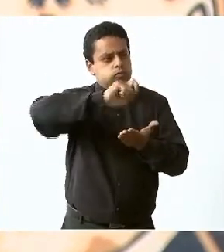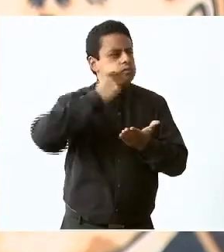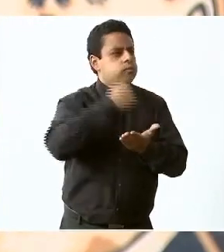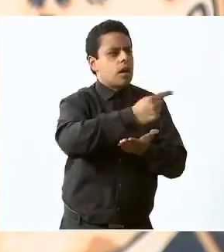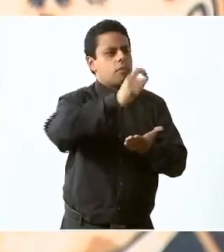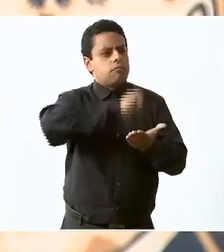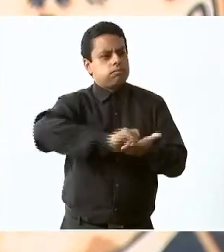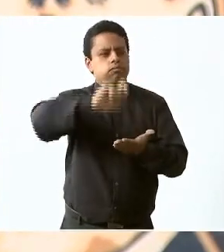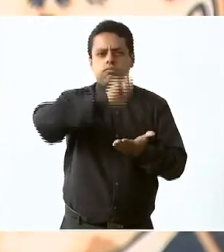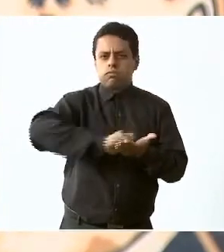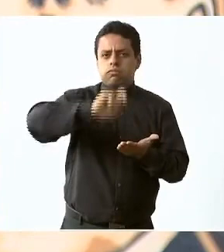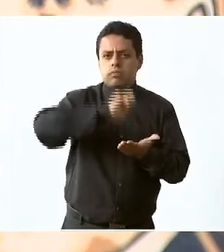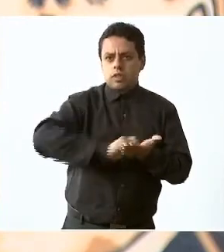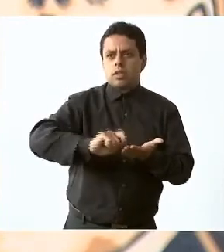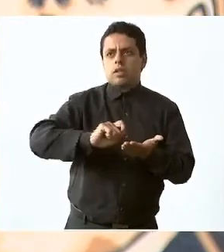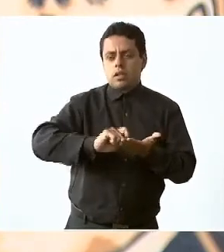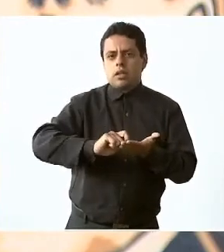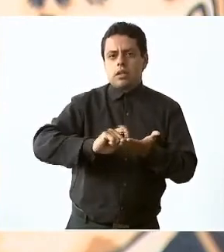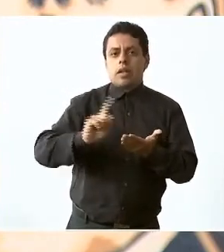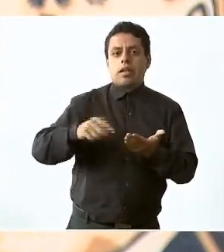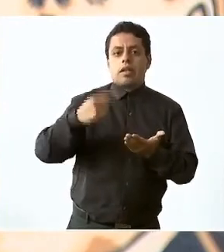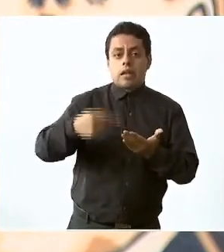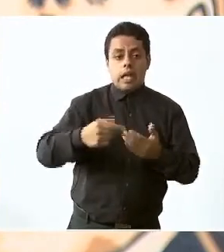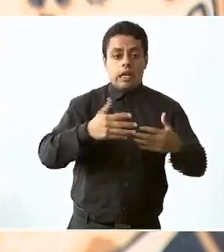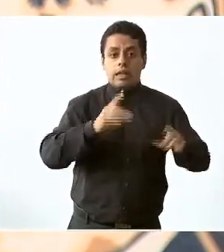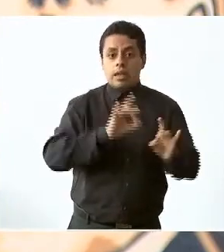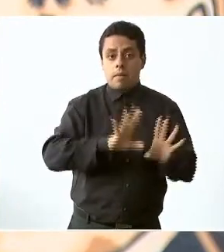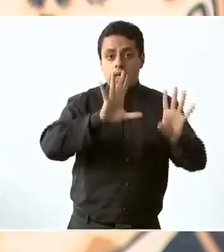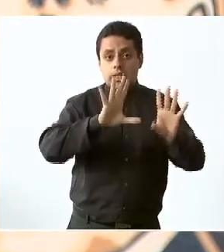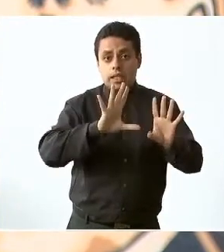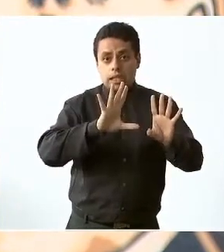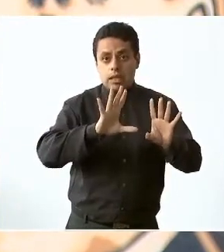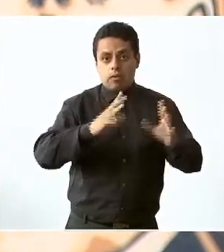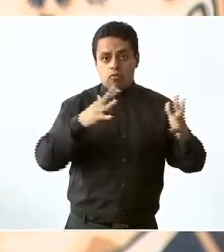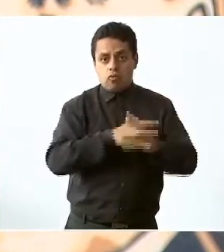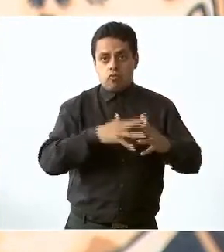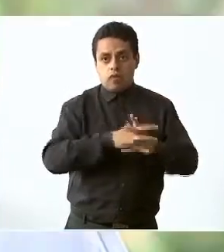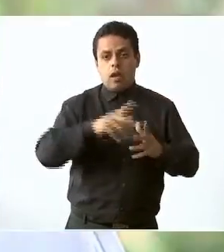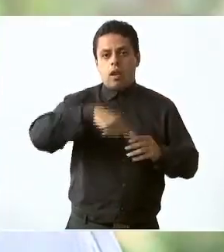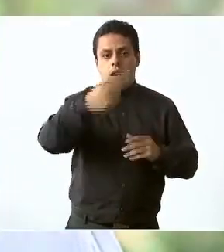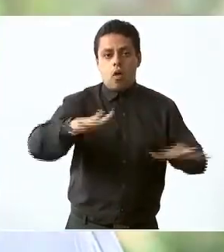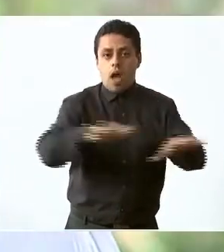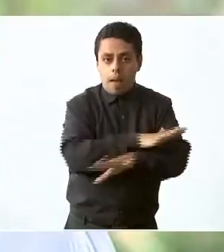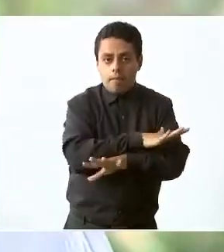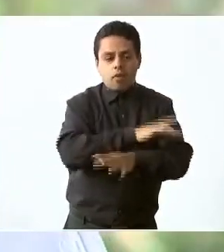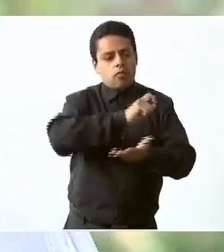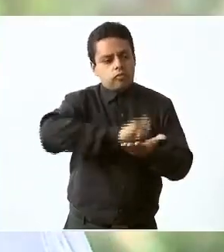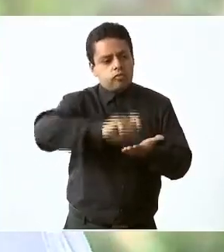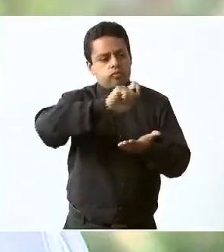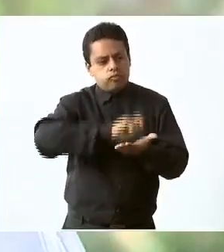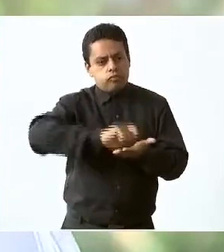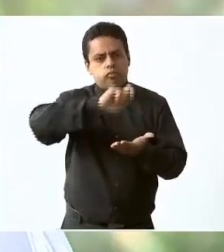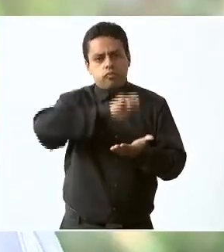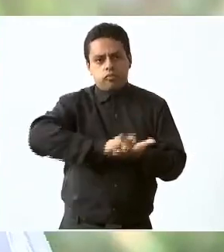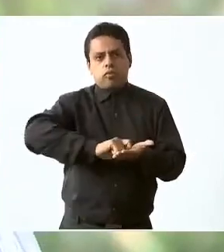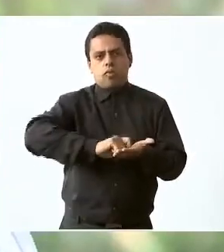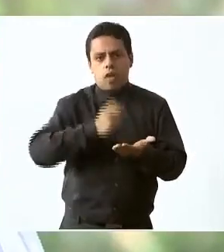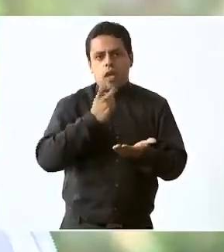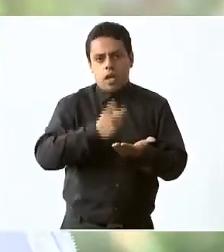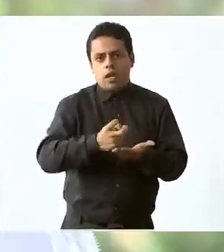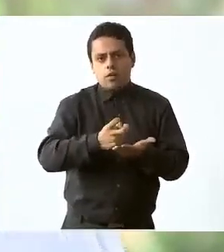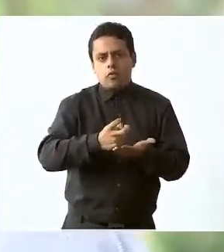medida, y luego de un periodo convulso al Estado mexicano moderno, tal y como lo conocemos el día de